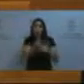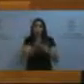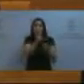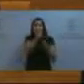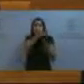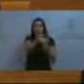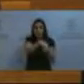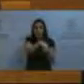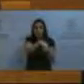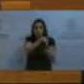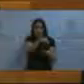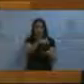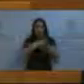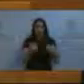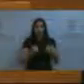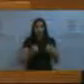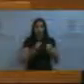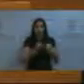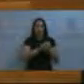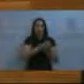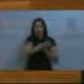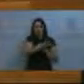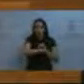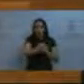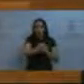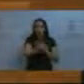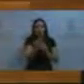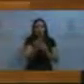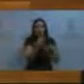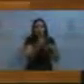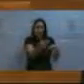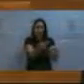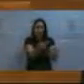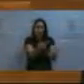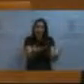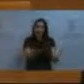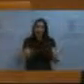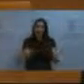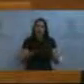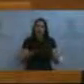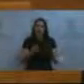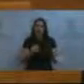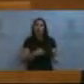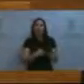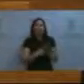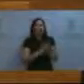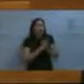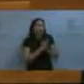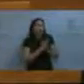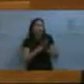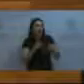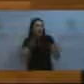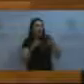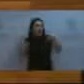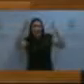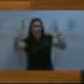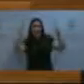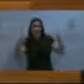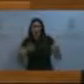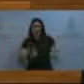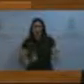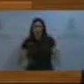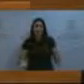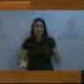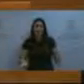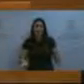salud de Sabúgo y de la zona merecen una respuesta. Una respuesta efectiva. No estamos pidiendo milagros de Fátima ni estamos